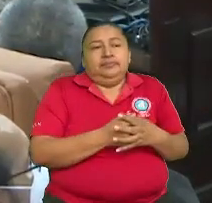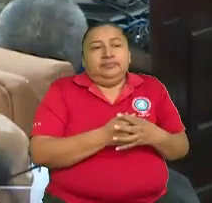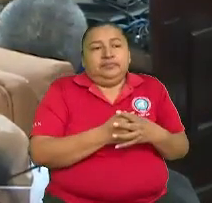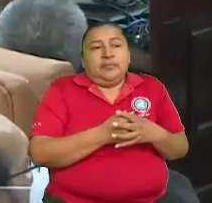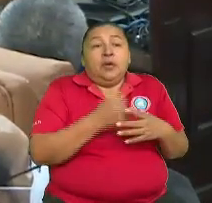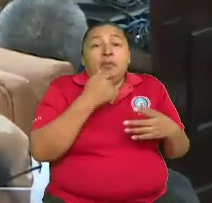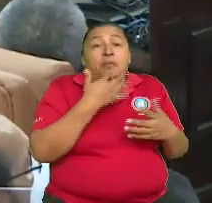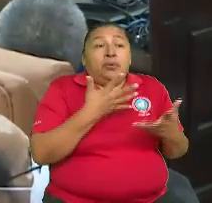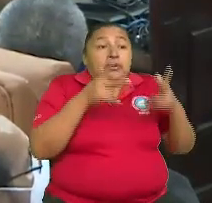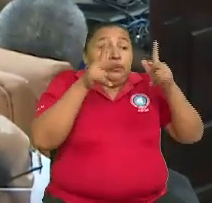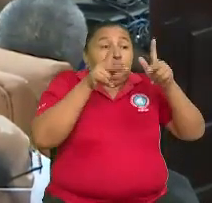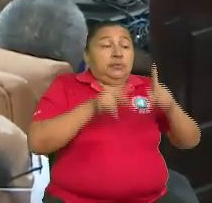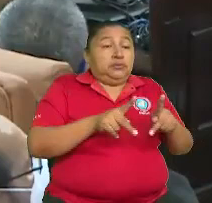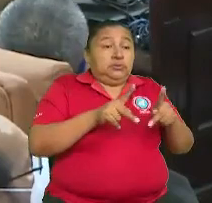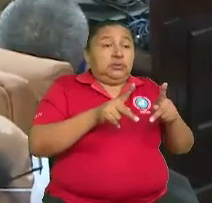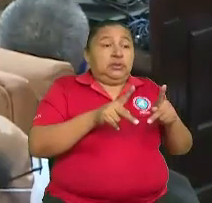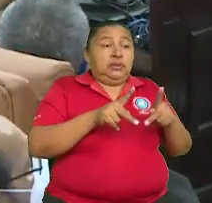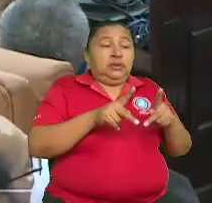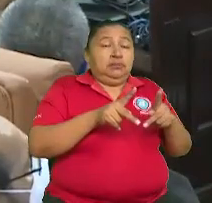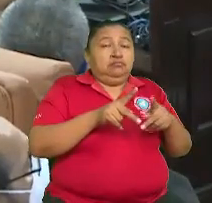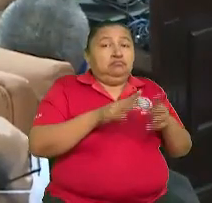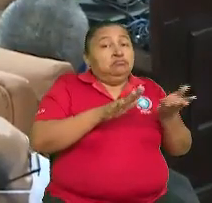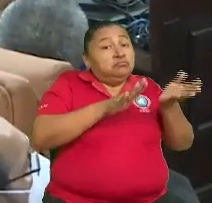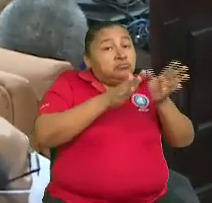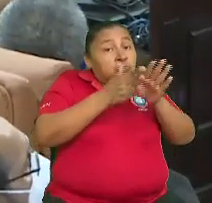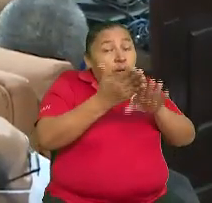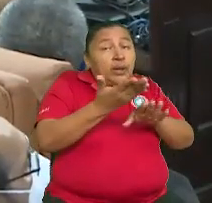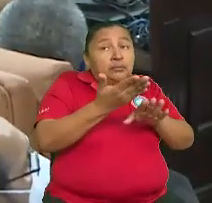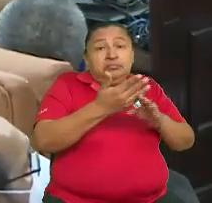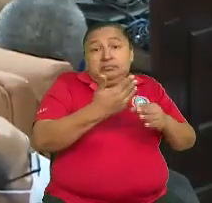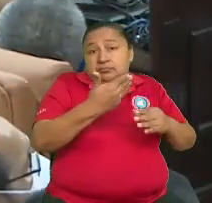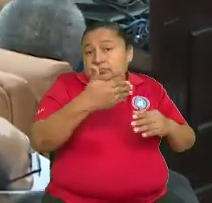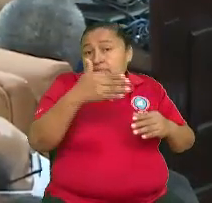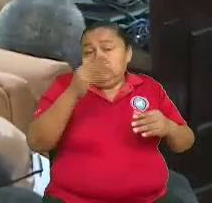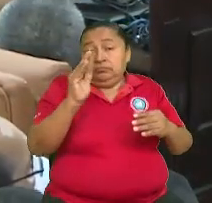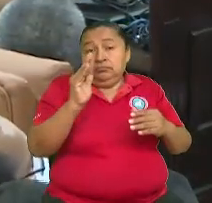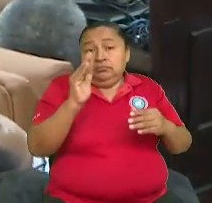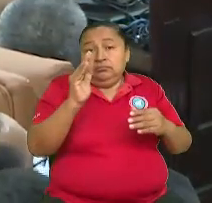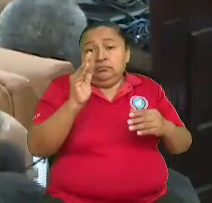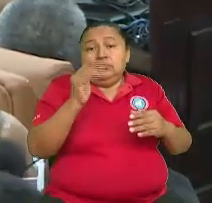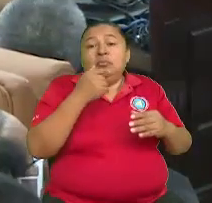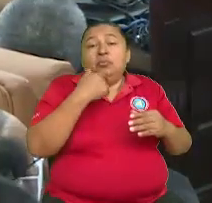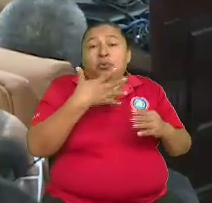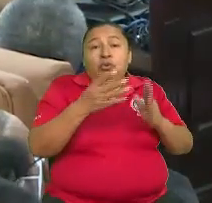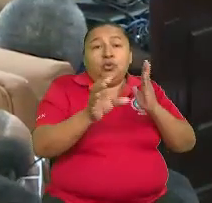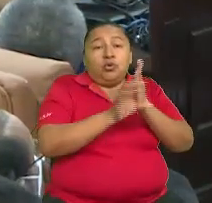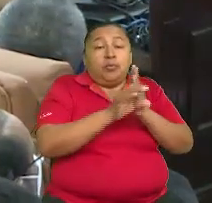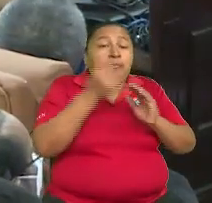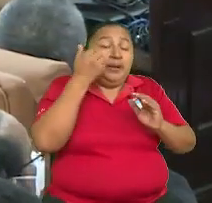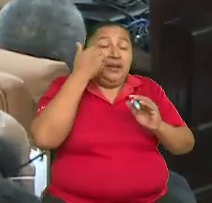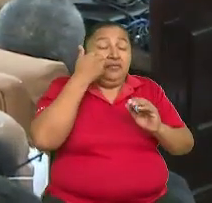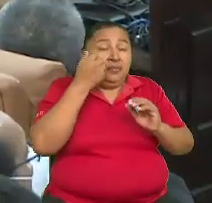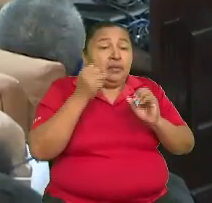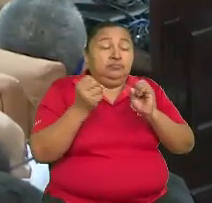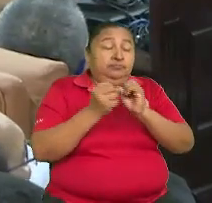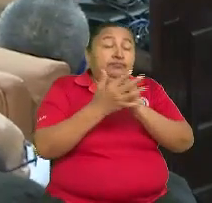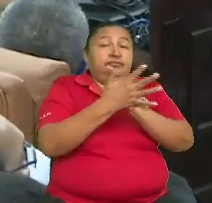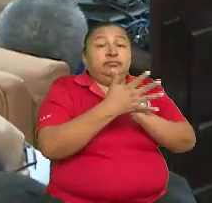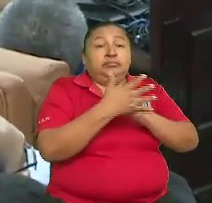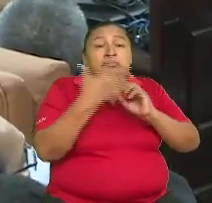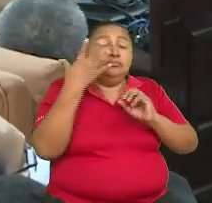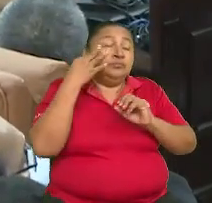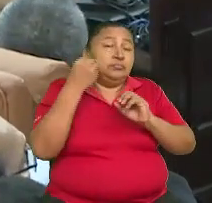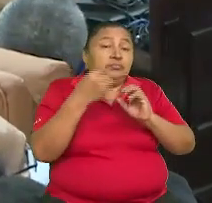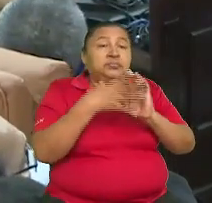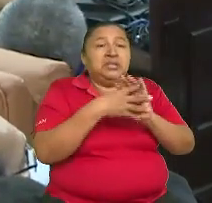porque las personas que pasan a otro plano de vida como consecuencia de esta pandemia